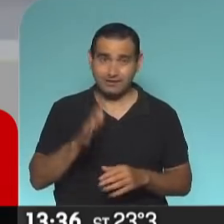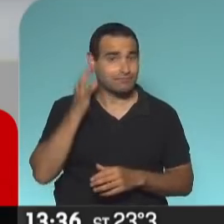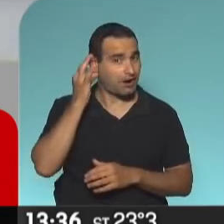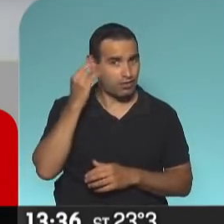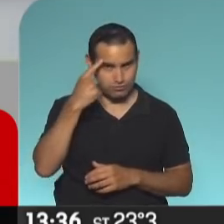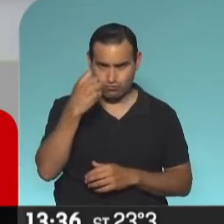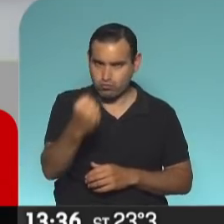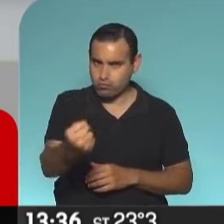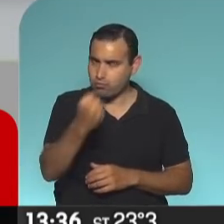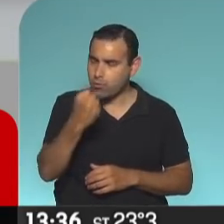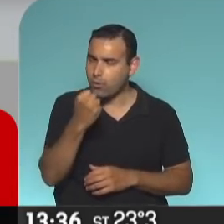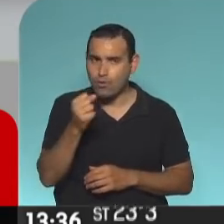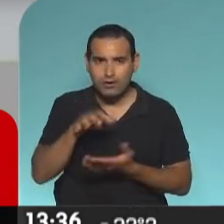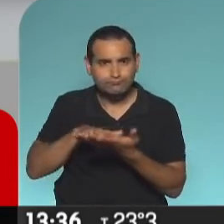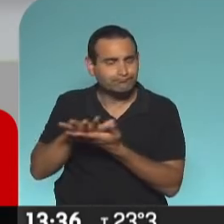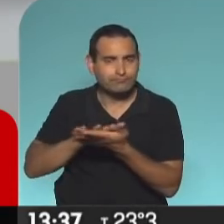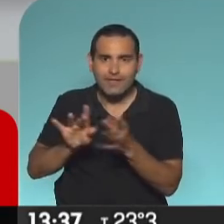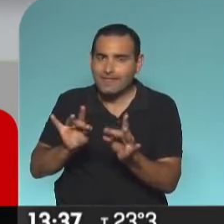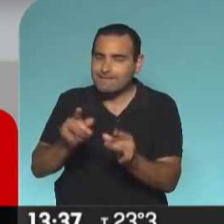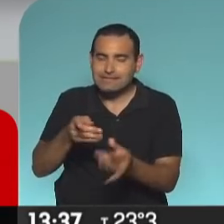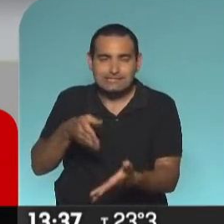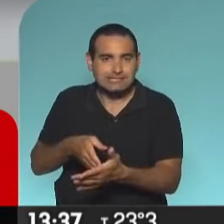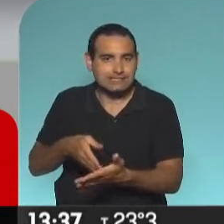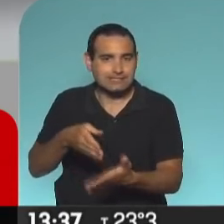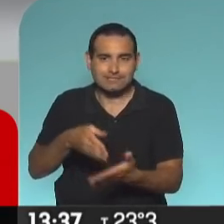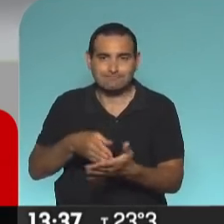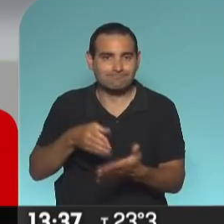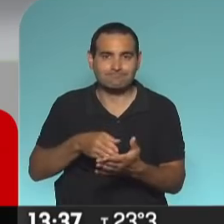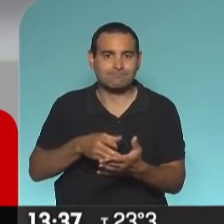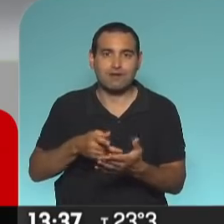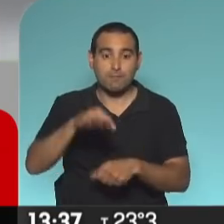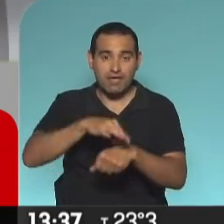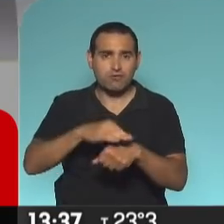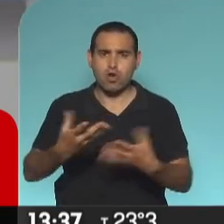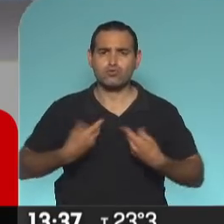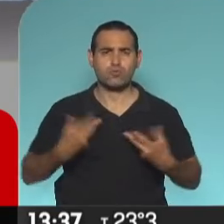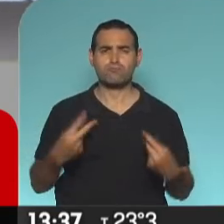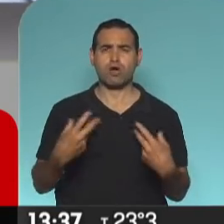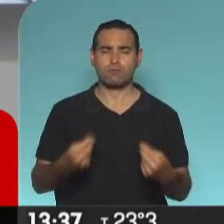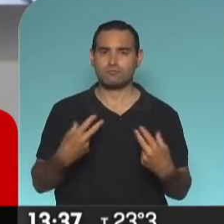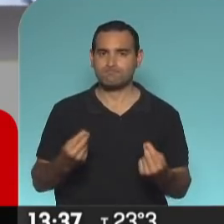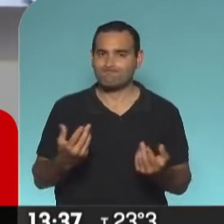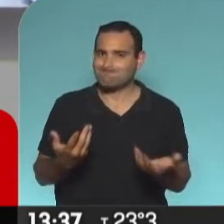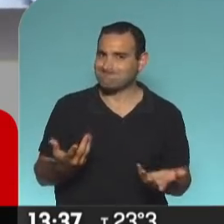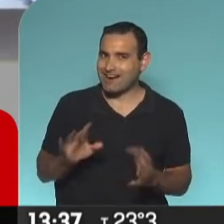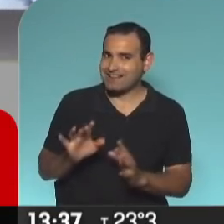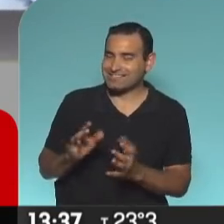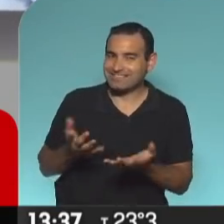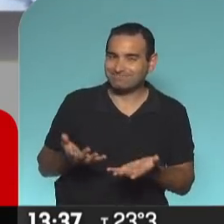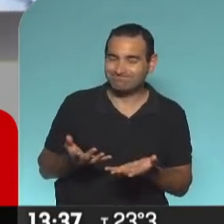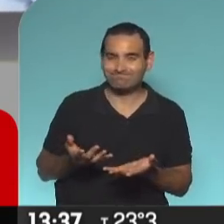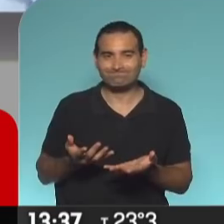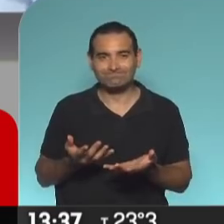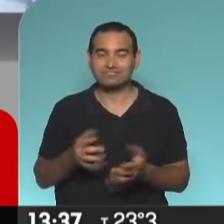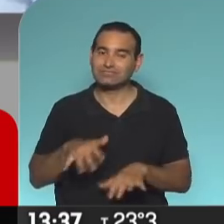una persona muy difícil que hasta no se dejaba de ayudar por los médicos. Entonces, bajo ese panorama y bajo